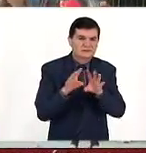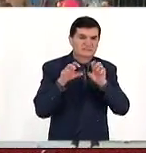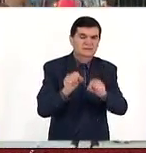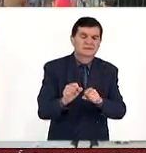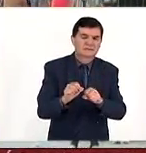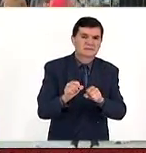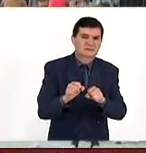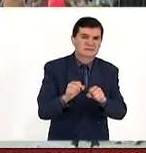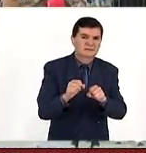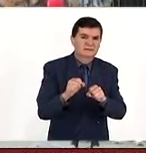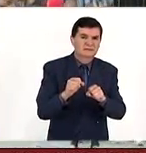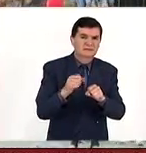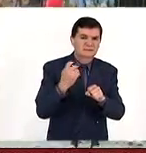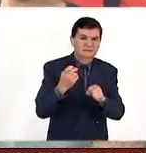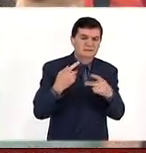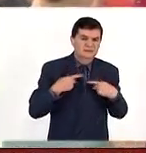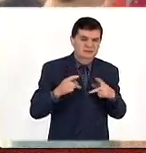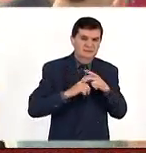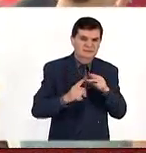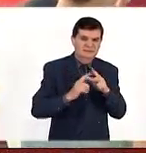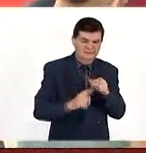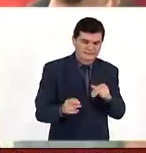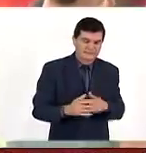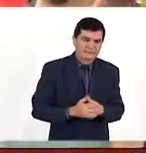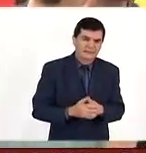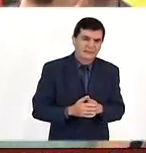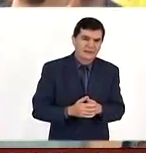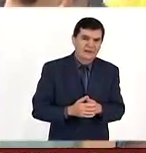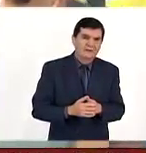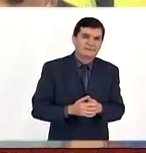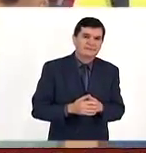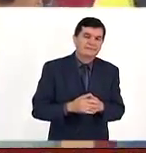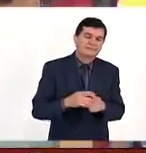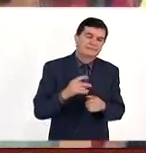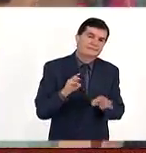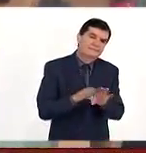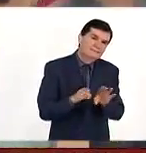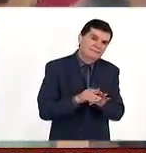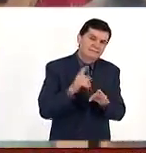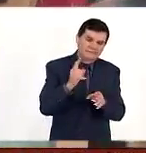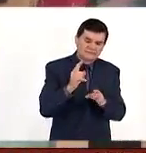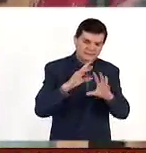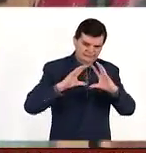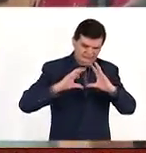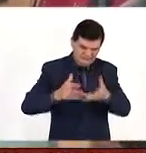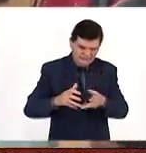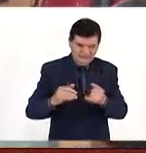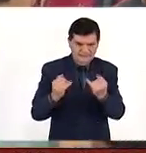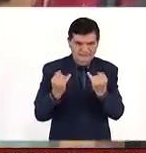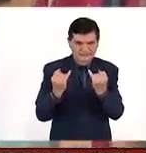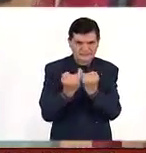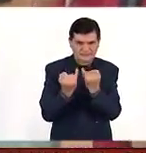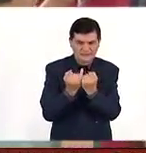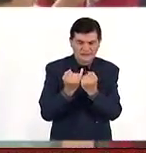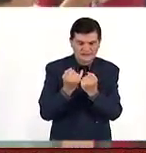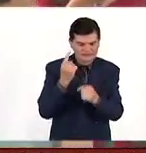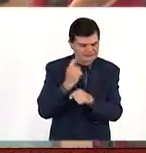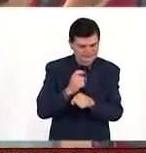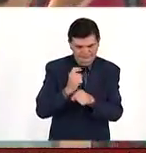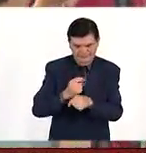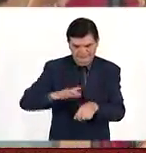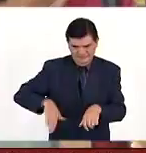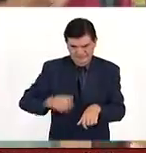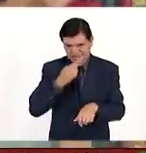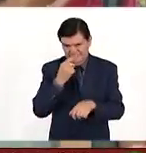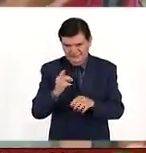de los de los migrantes bueno básicamente es una estrategia global una estrategia primero que nada como lo